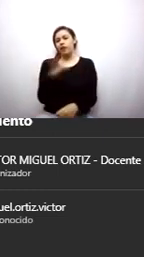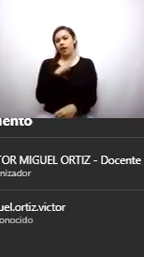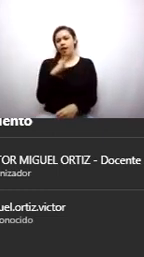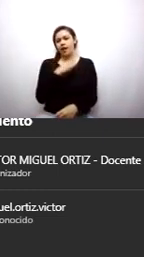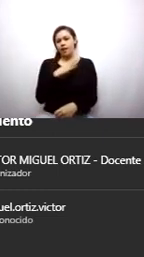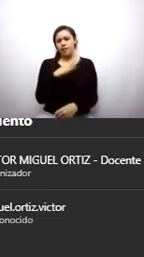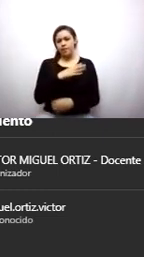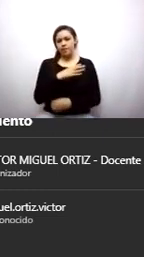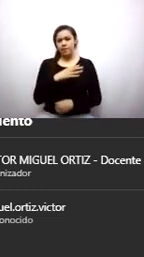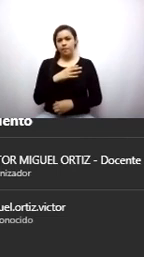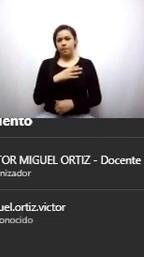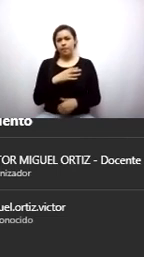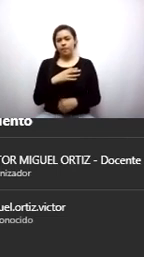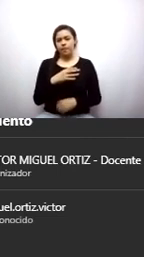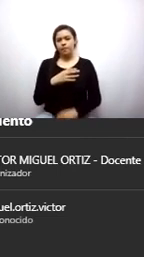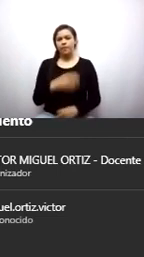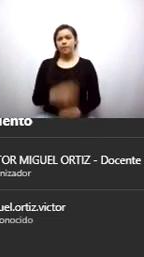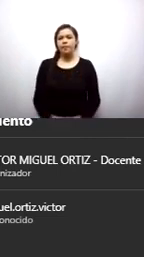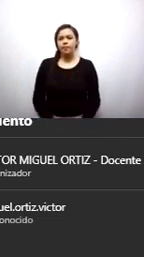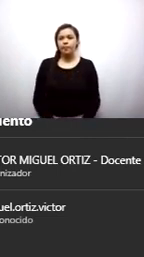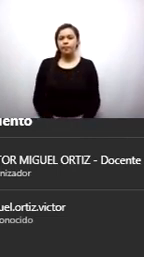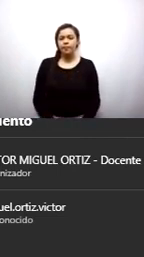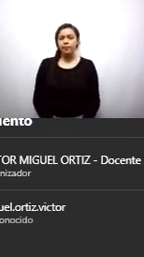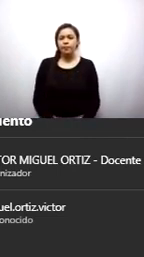ese rubro o en ese aspecto, ¿vale?